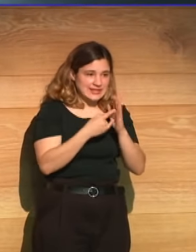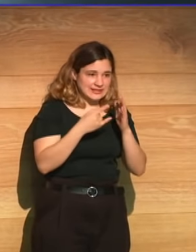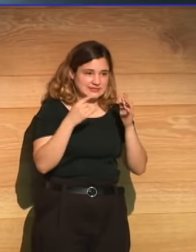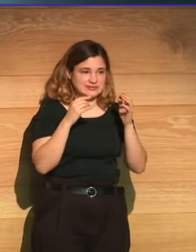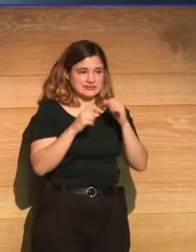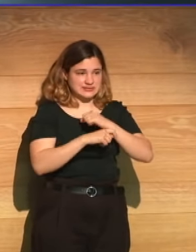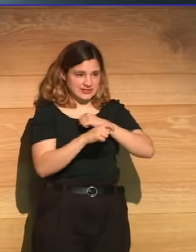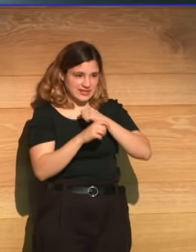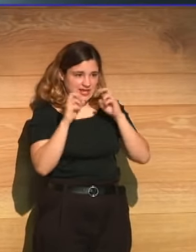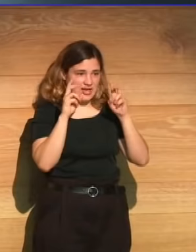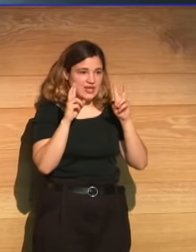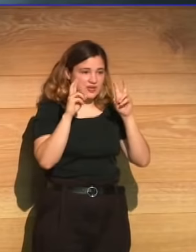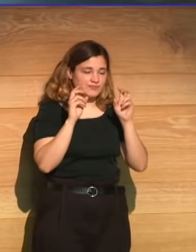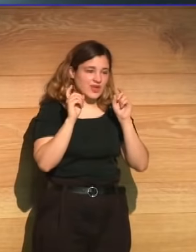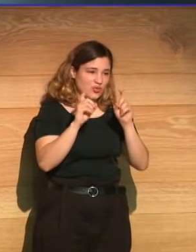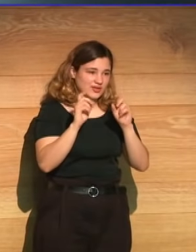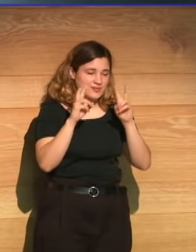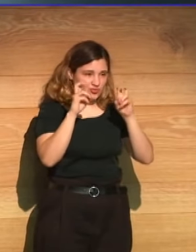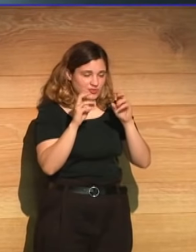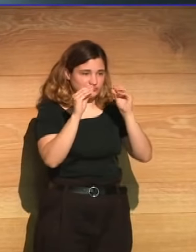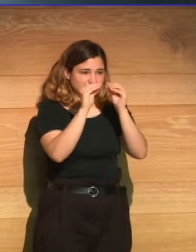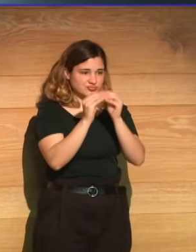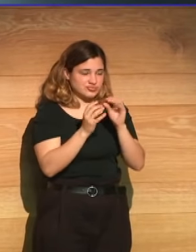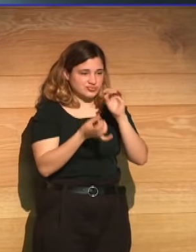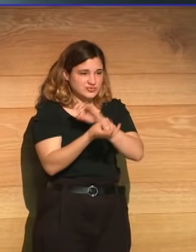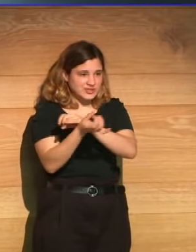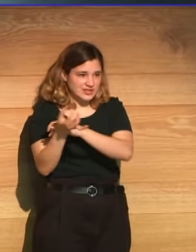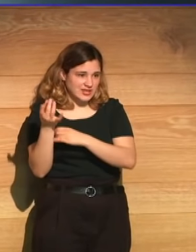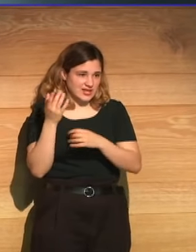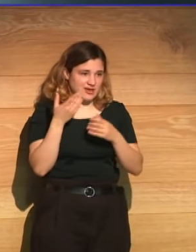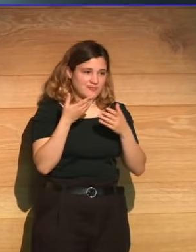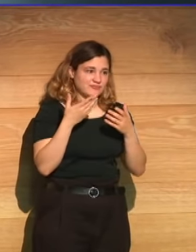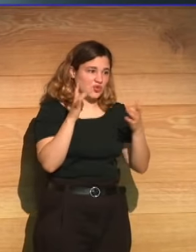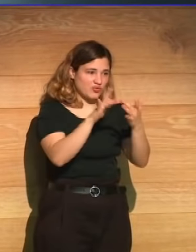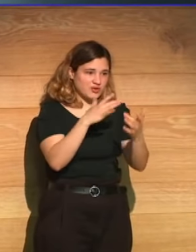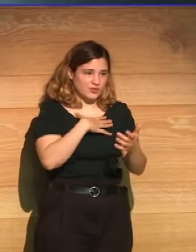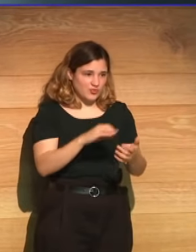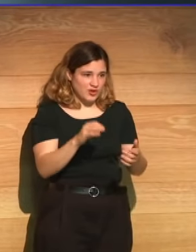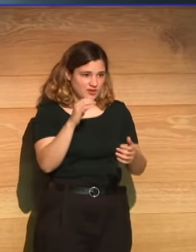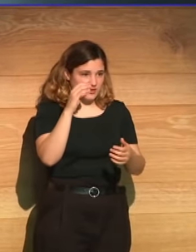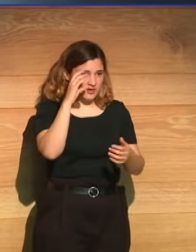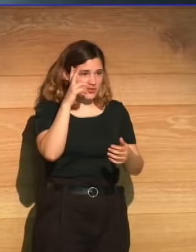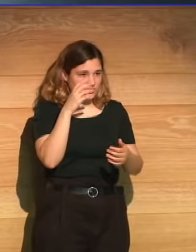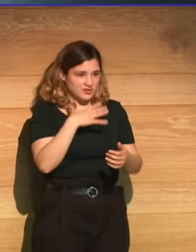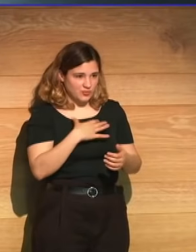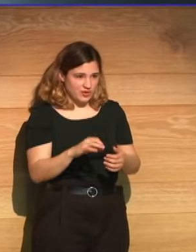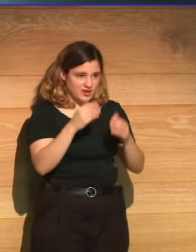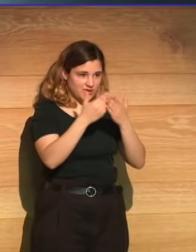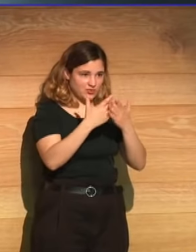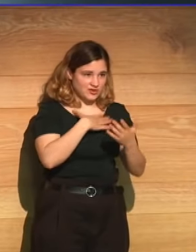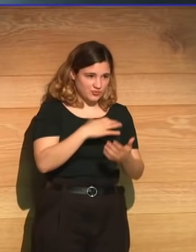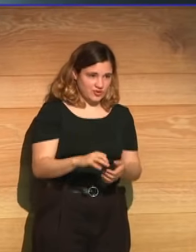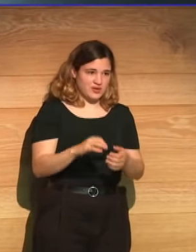en innovación educativa a los docentes para desarrollar y fomentar las competencias del siglo XXI, el autoaprendizaje de los